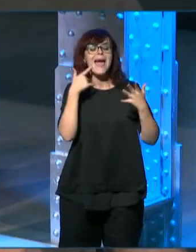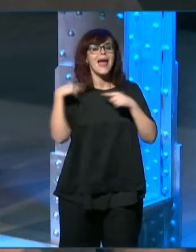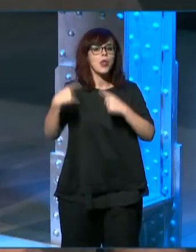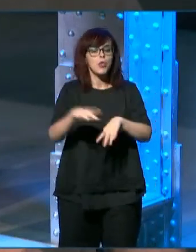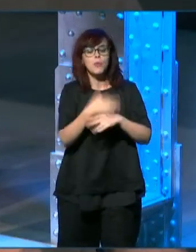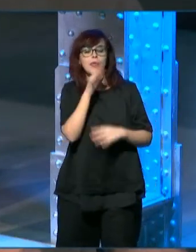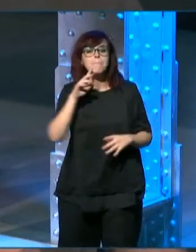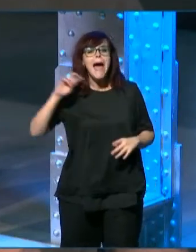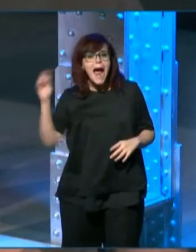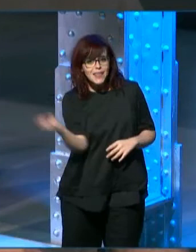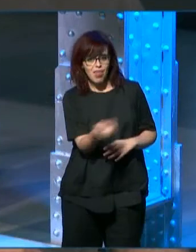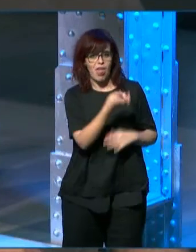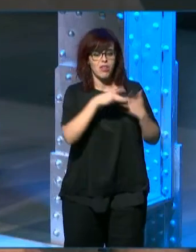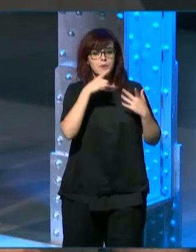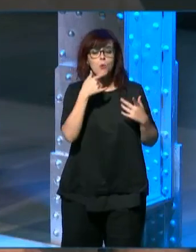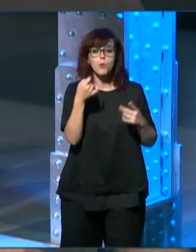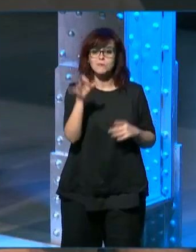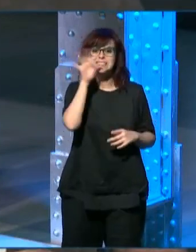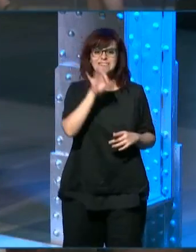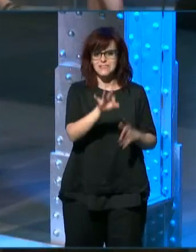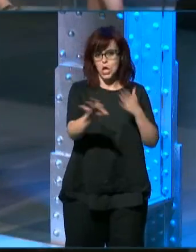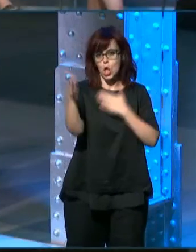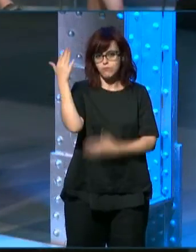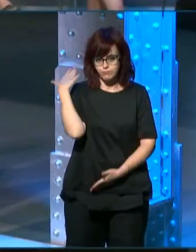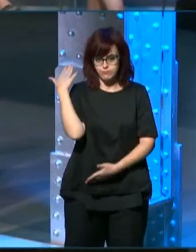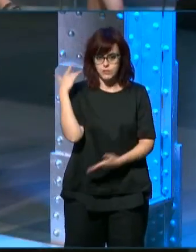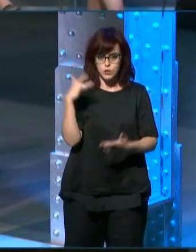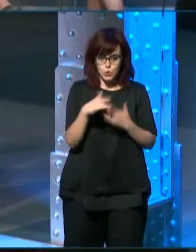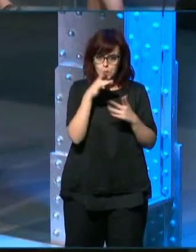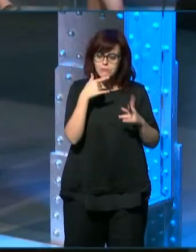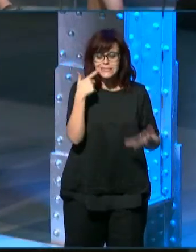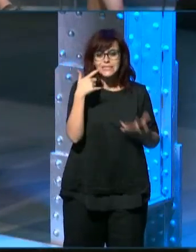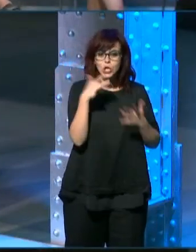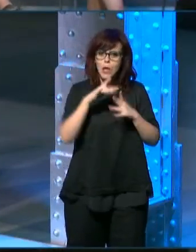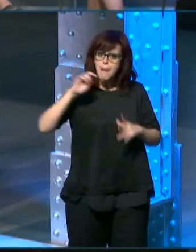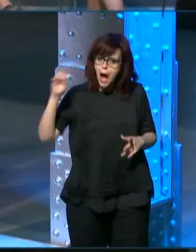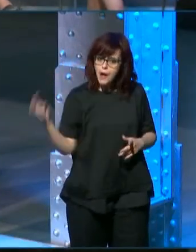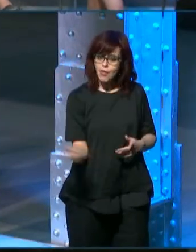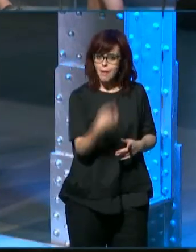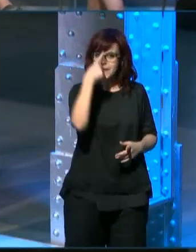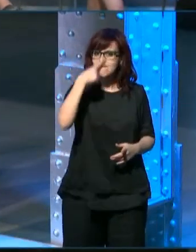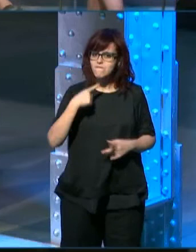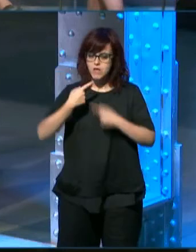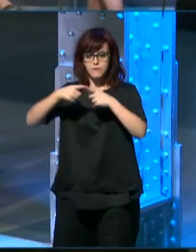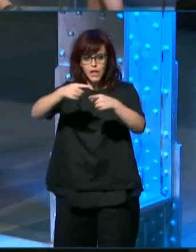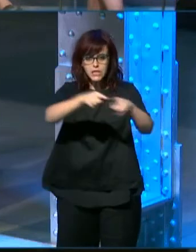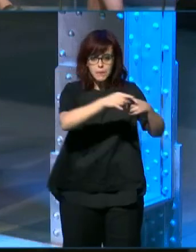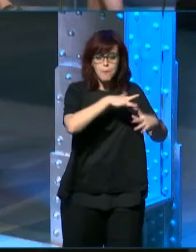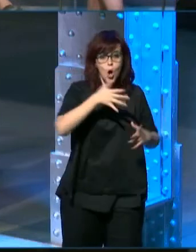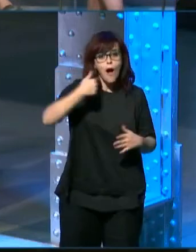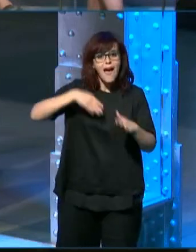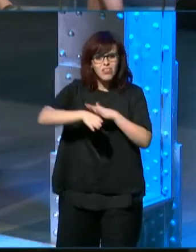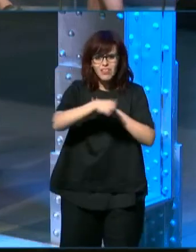a poner, para aclarar un poco, hace un siglo. Y yo creo que eso tiene que ver con que ahora mismo tenemos acceso a